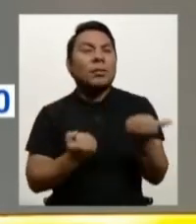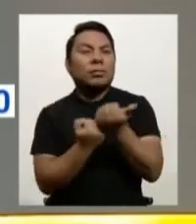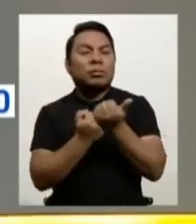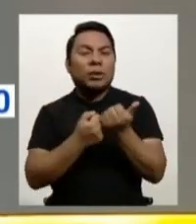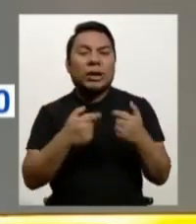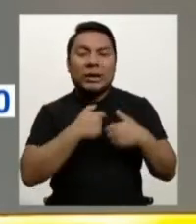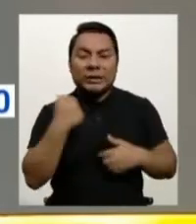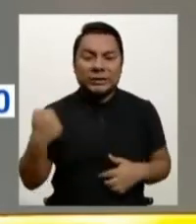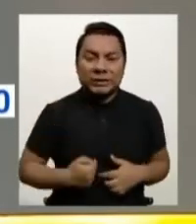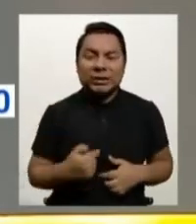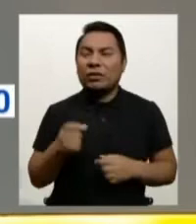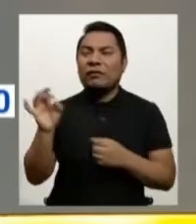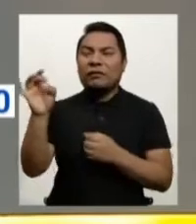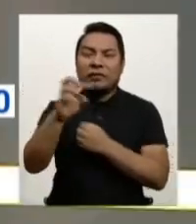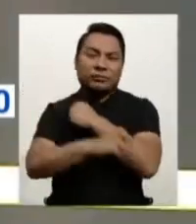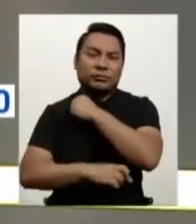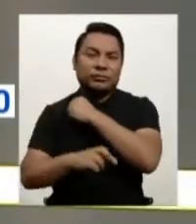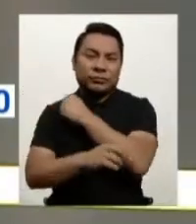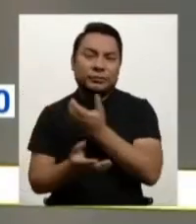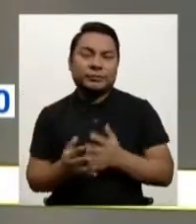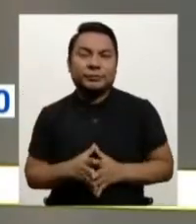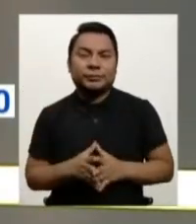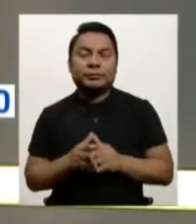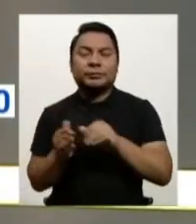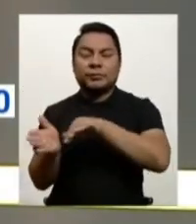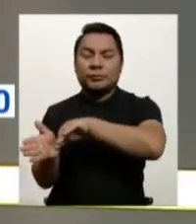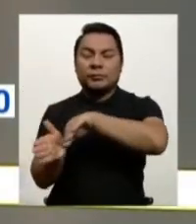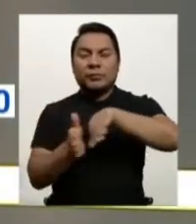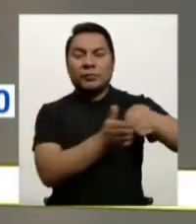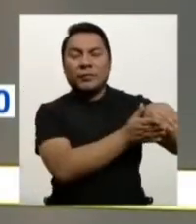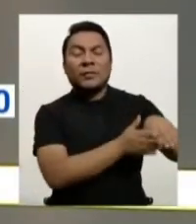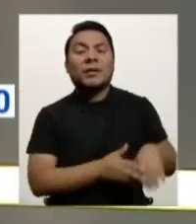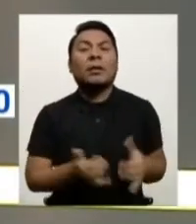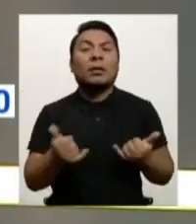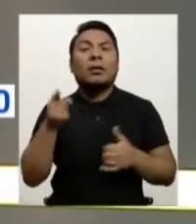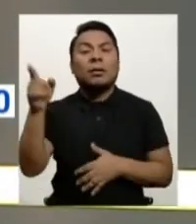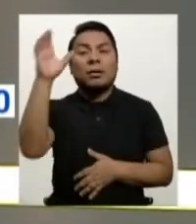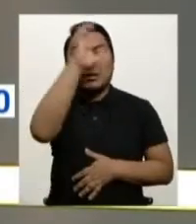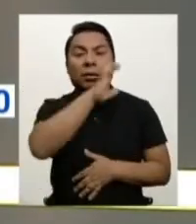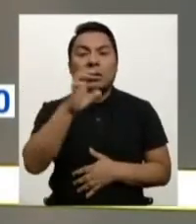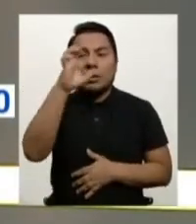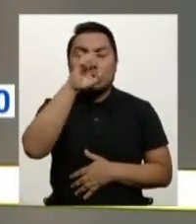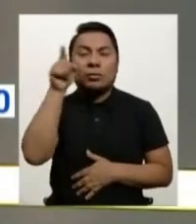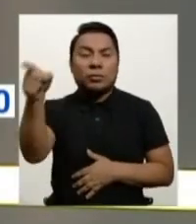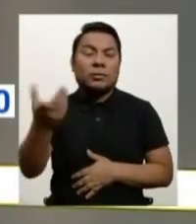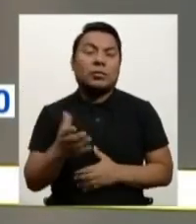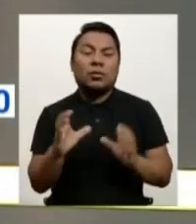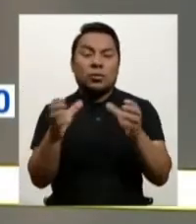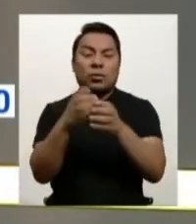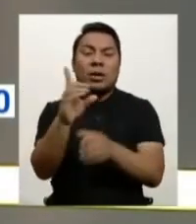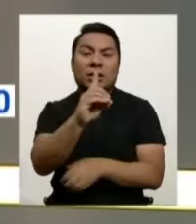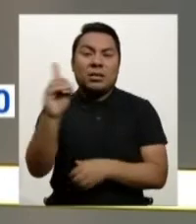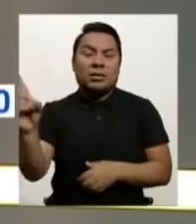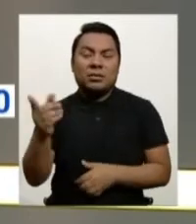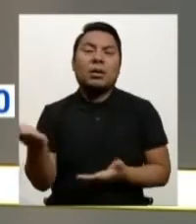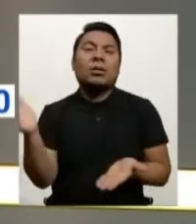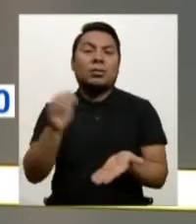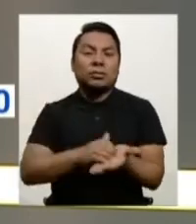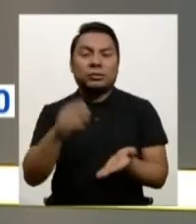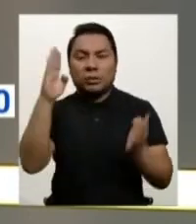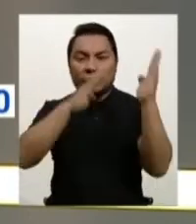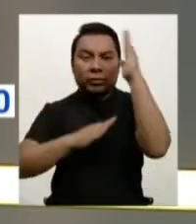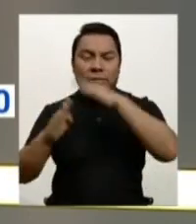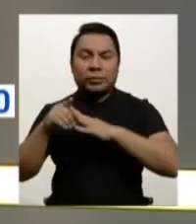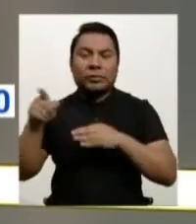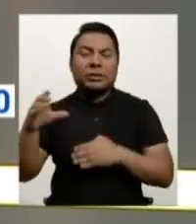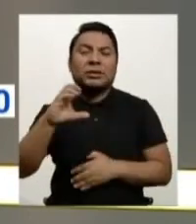menos esa urgencia, ¿no? Pasamos a Europa, donde el avance de movimientos de ultraderecha vuelve a generar preocupación. En